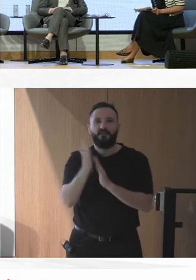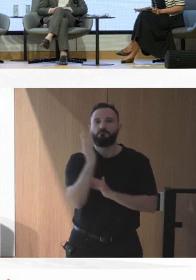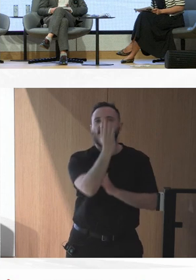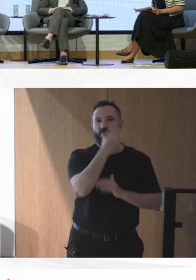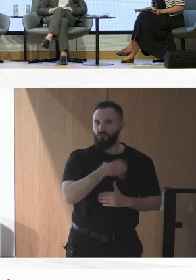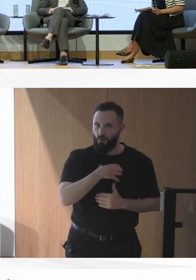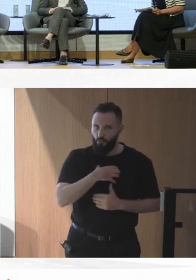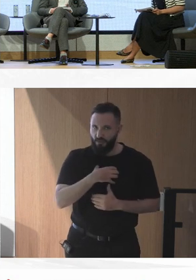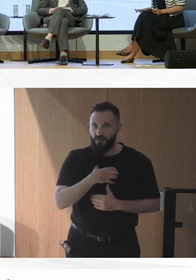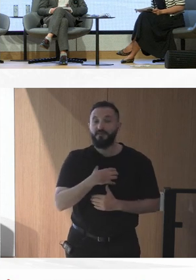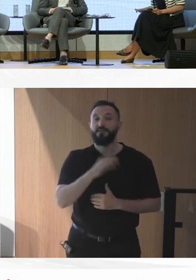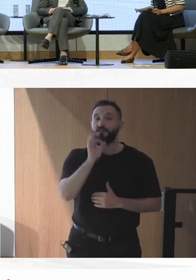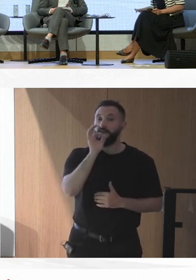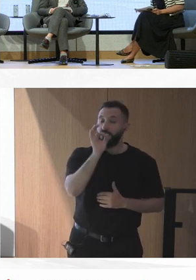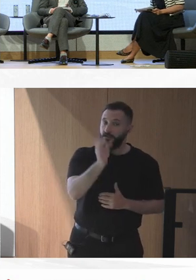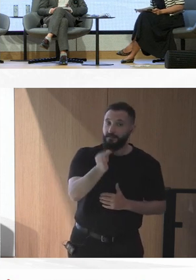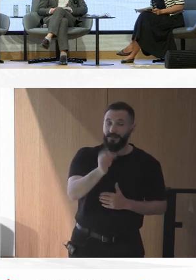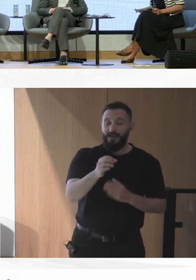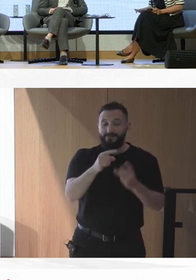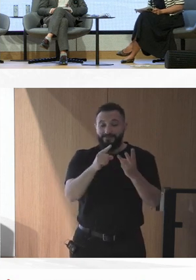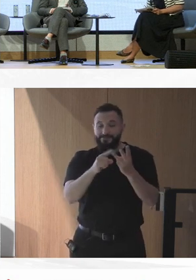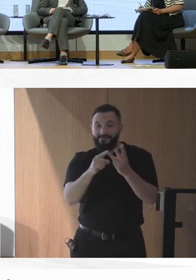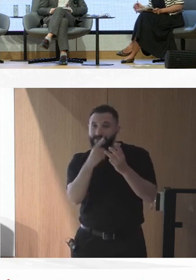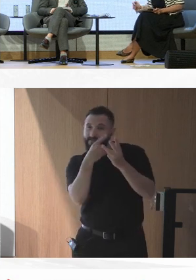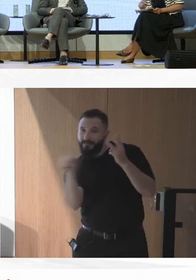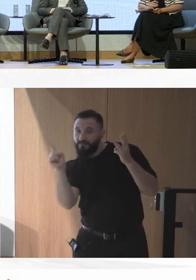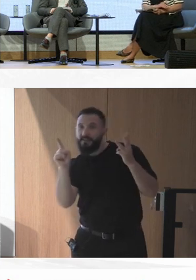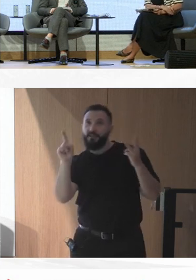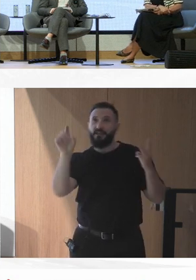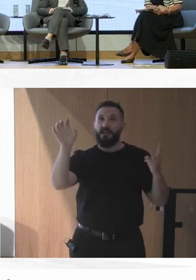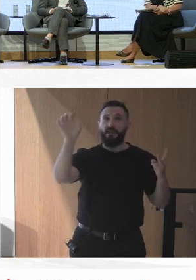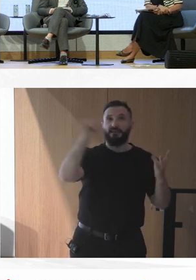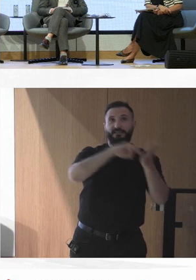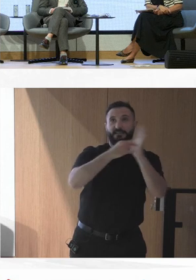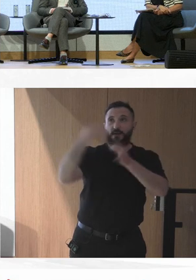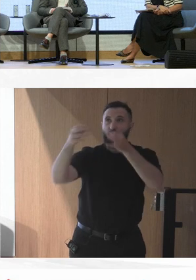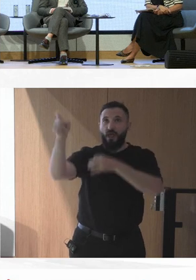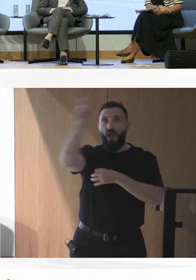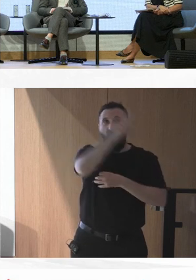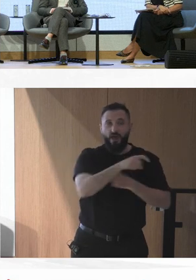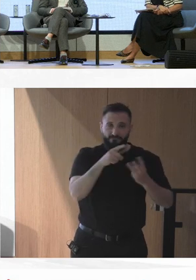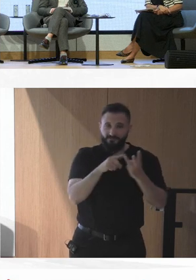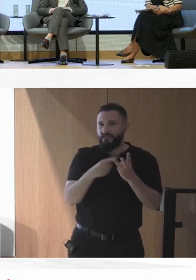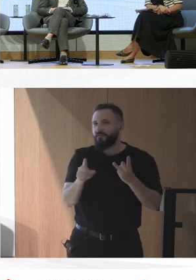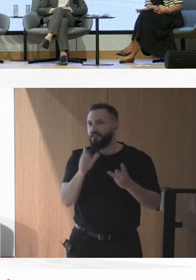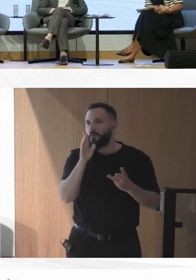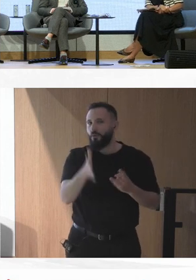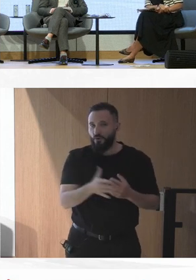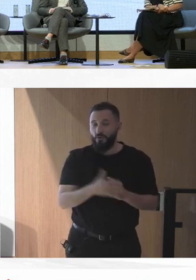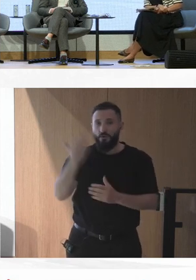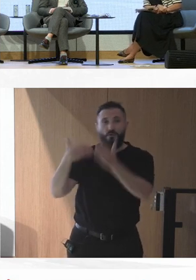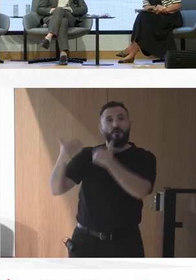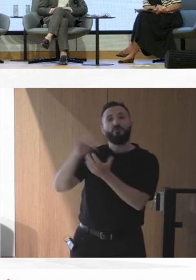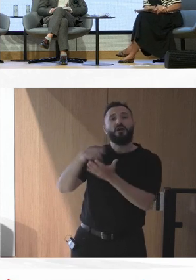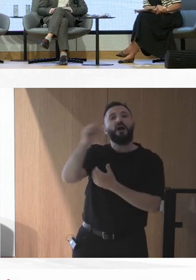Es verdad que quizá hay una cosa que es diferente, ¿no?, en relación con otros sistemas, y es que, aunque es verdad que hace algunos años